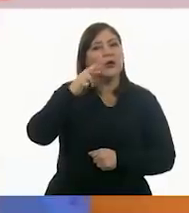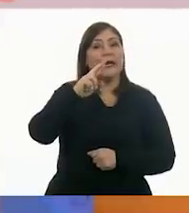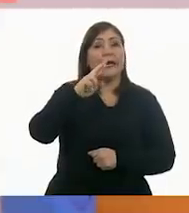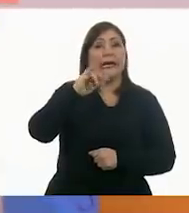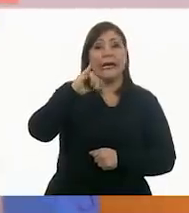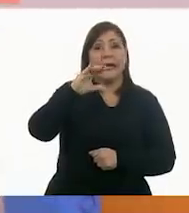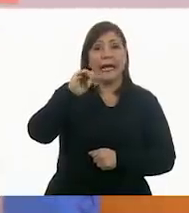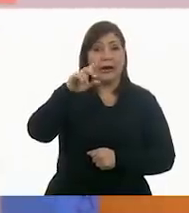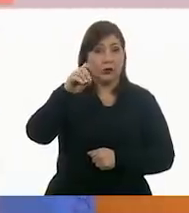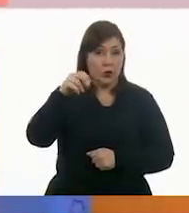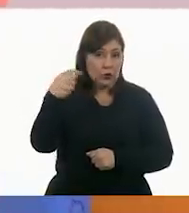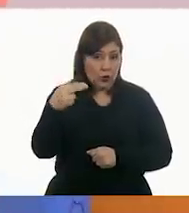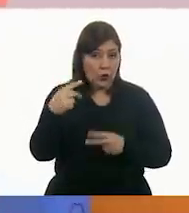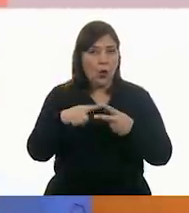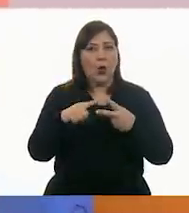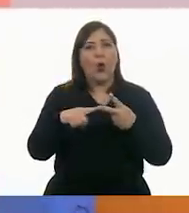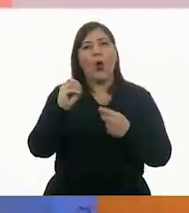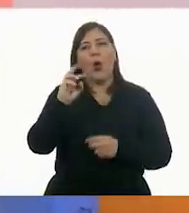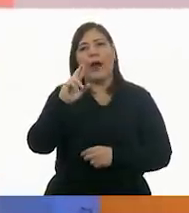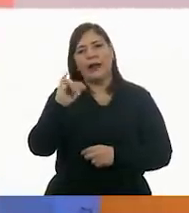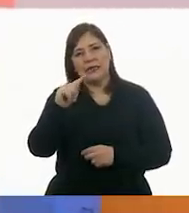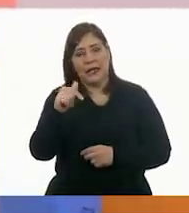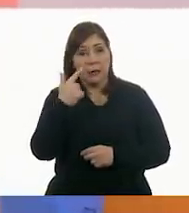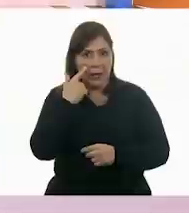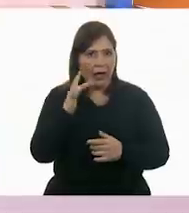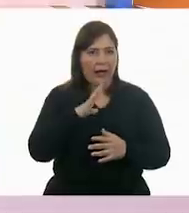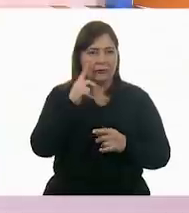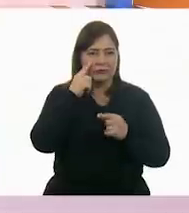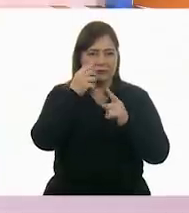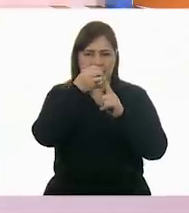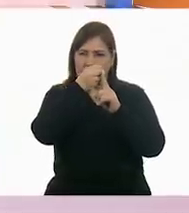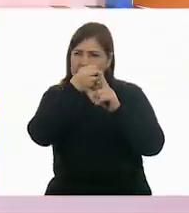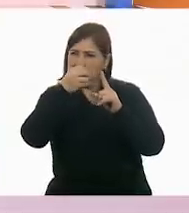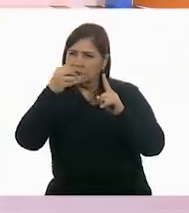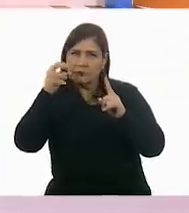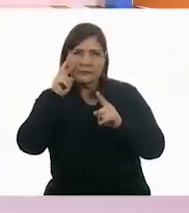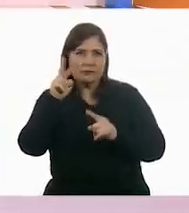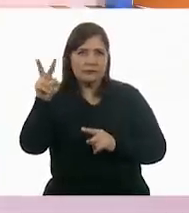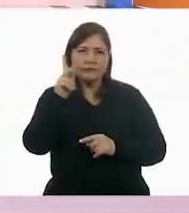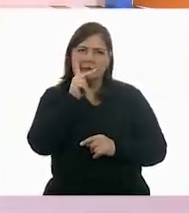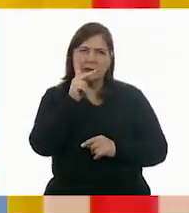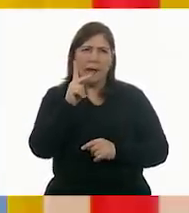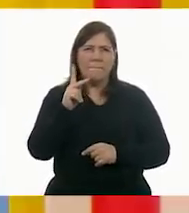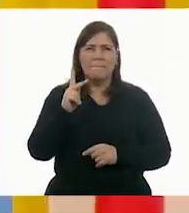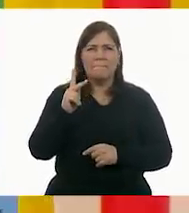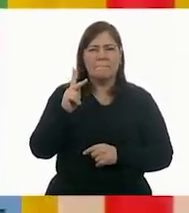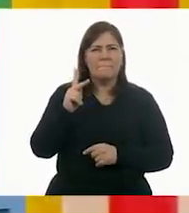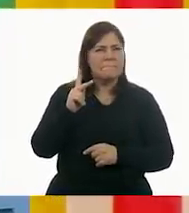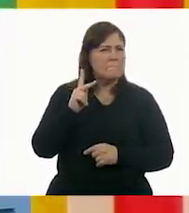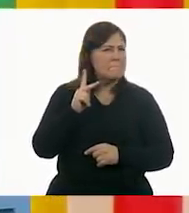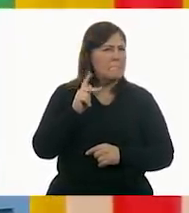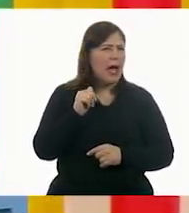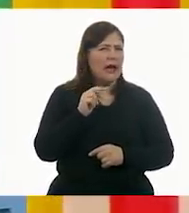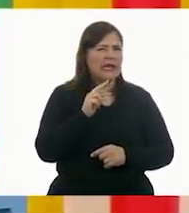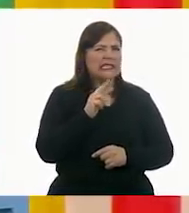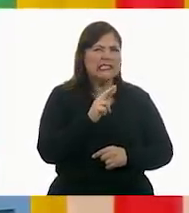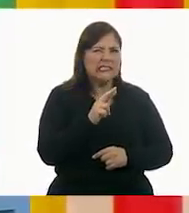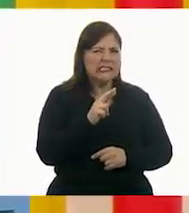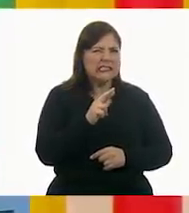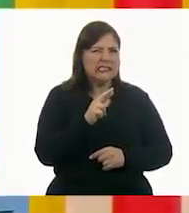Ricardo, muy bien. Ay, ya formamos ahí algo, una sílaba que es la par. Par. Ah, ahora sí,